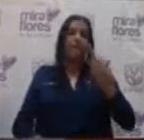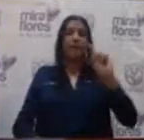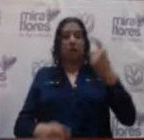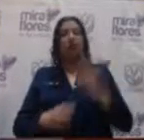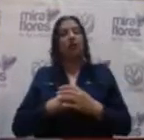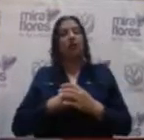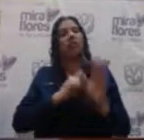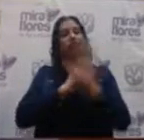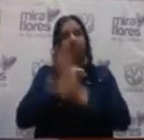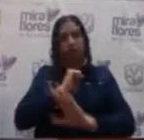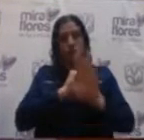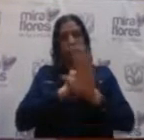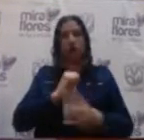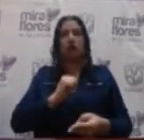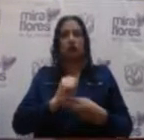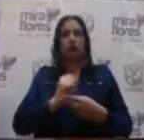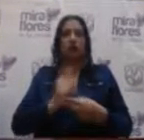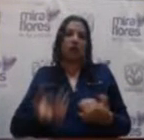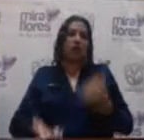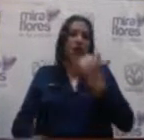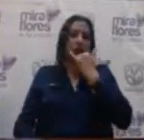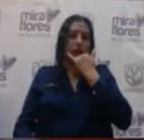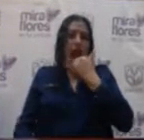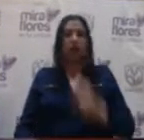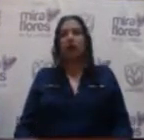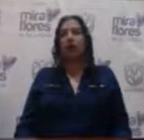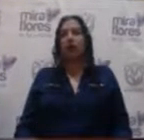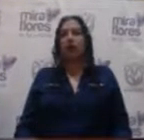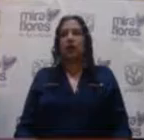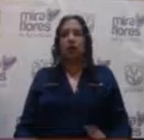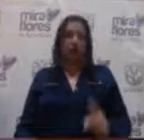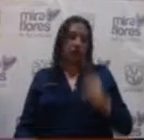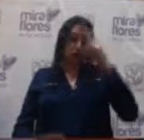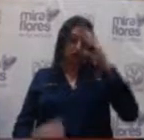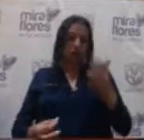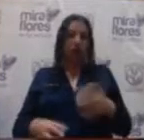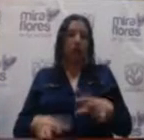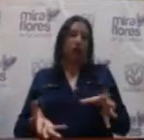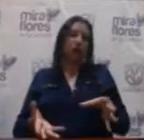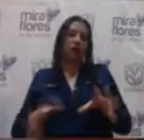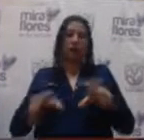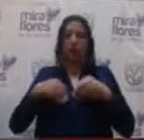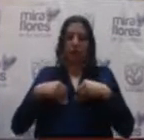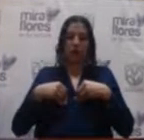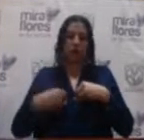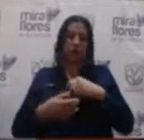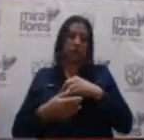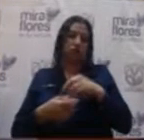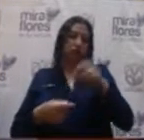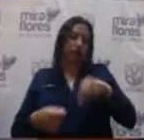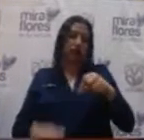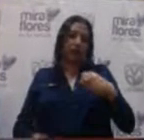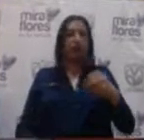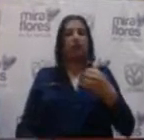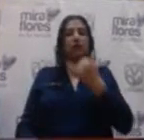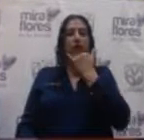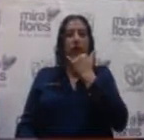seguridad en la que hemos fallado. Y eso yo creo que hay que aceptarlo. Hemos fallado. Inclusive,